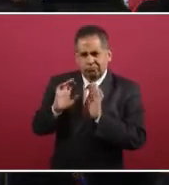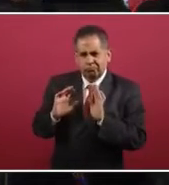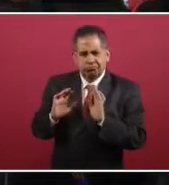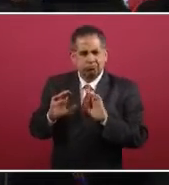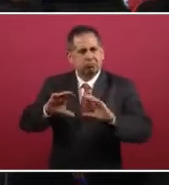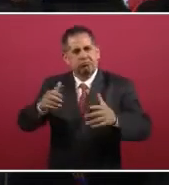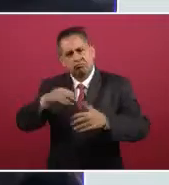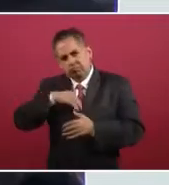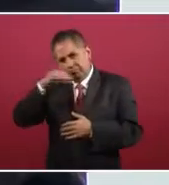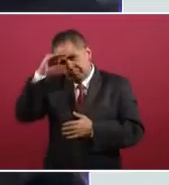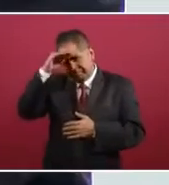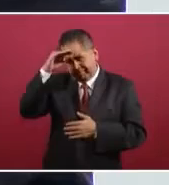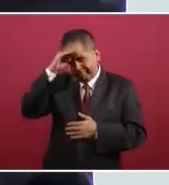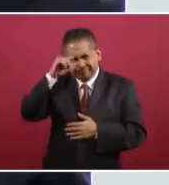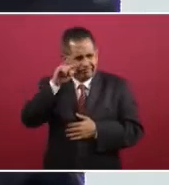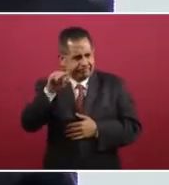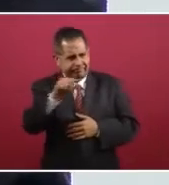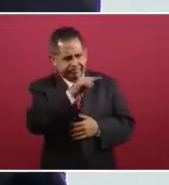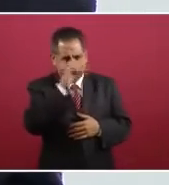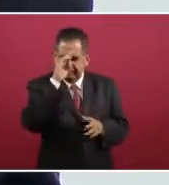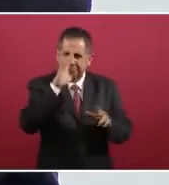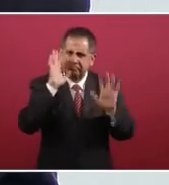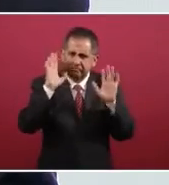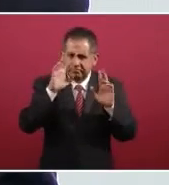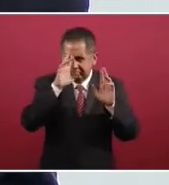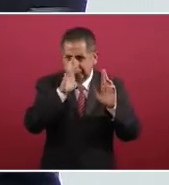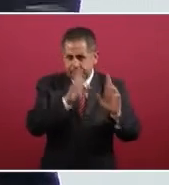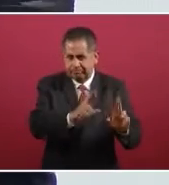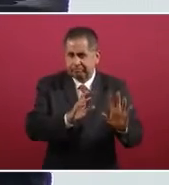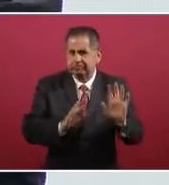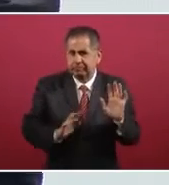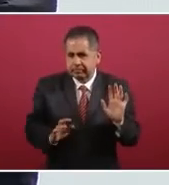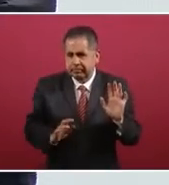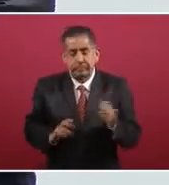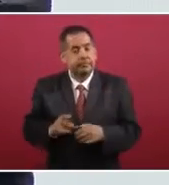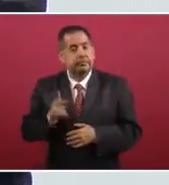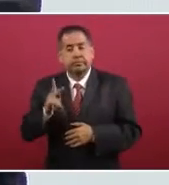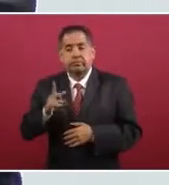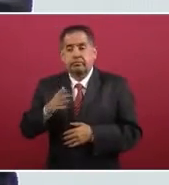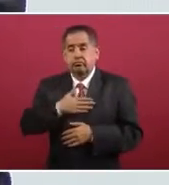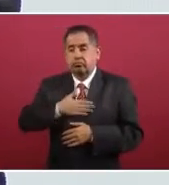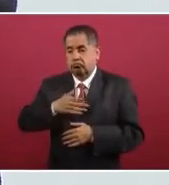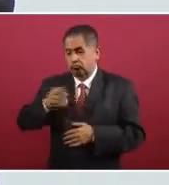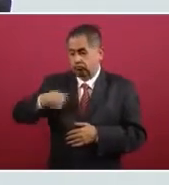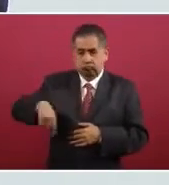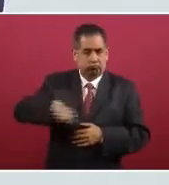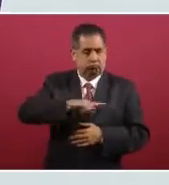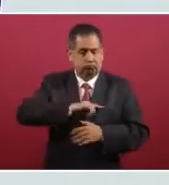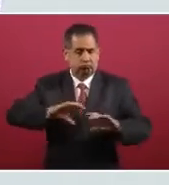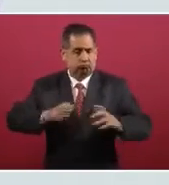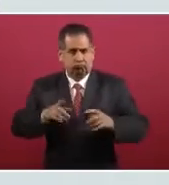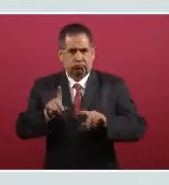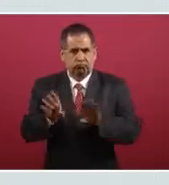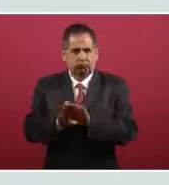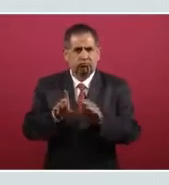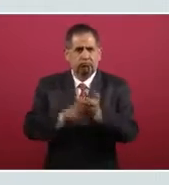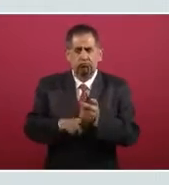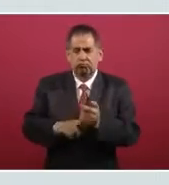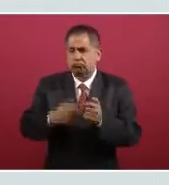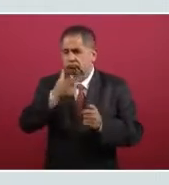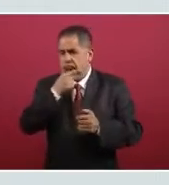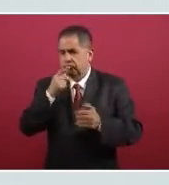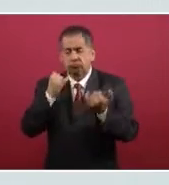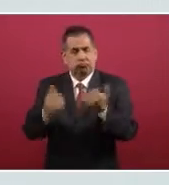formas de pensar, otras concepciones, pero para nosotros la